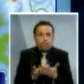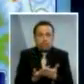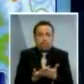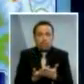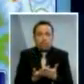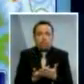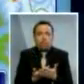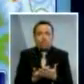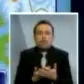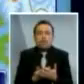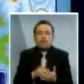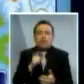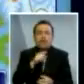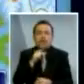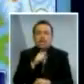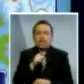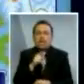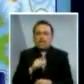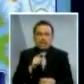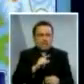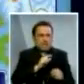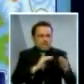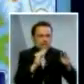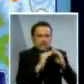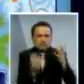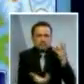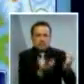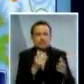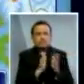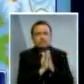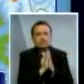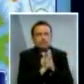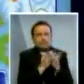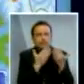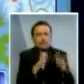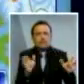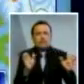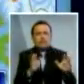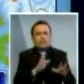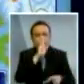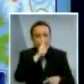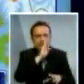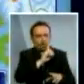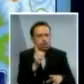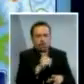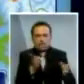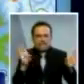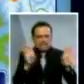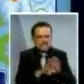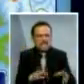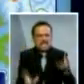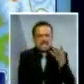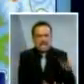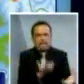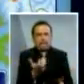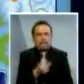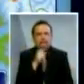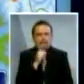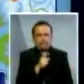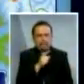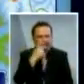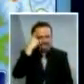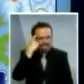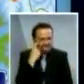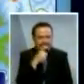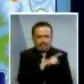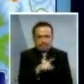piden a los delincuentes que le están quemando la casa, deje salir los perros, ellos cierran las puertas y les dicen, no, a los perros los vamos a quemar para que sea una lección para